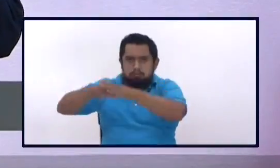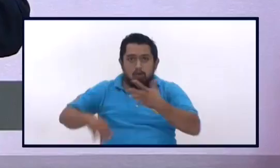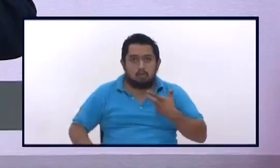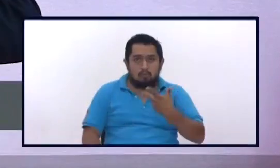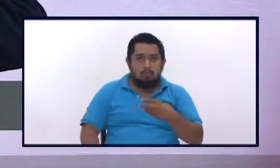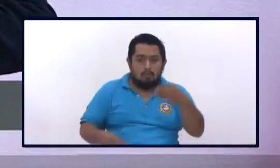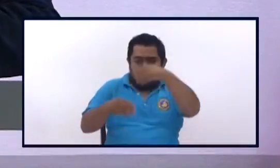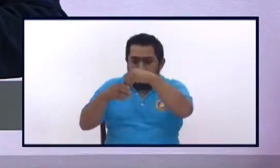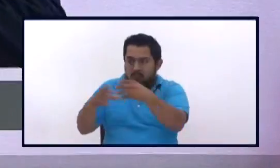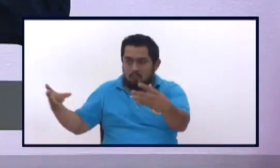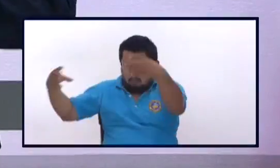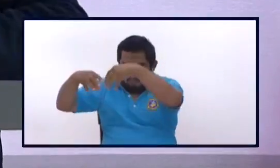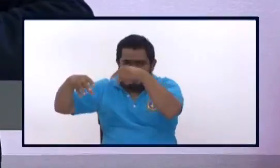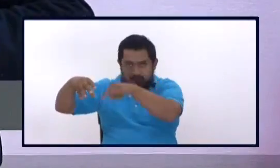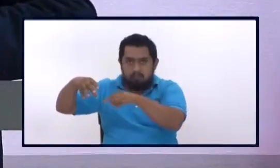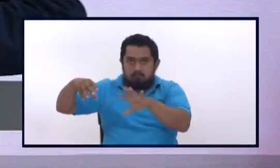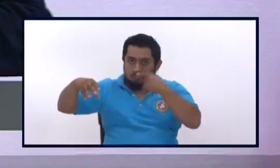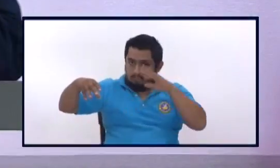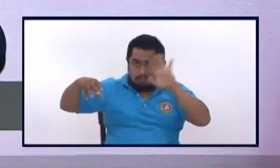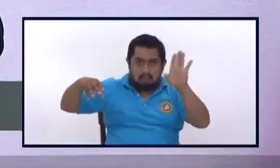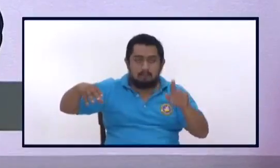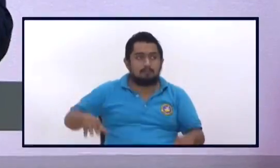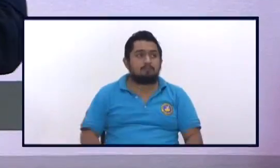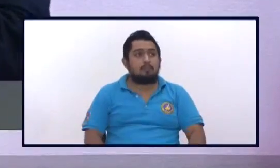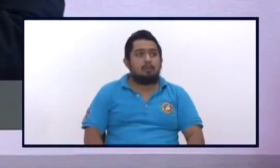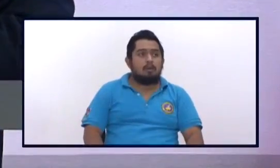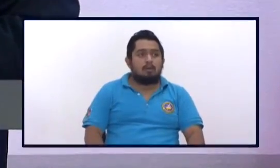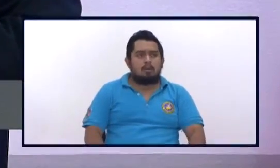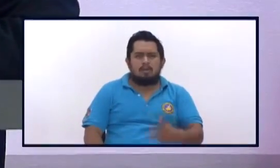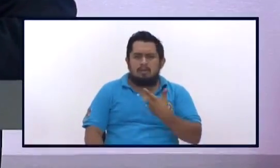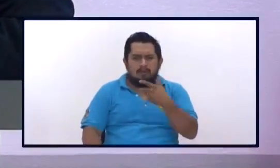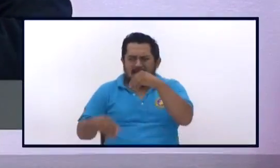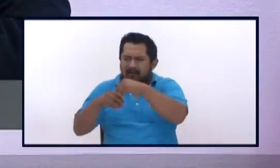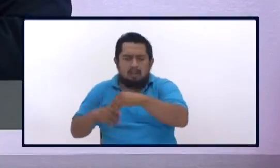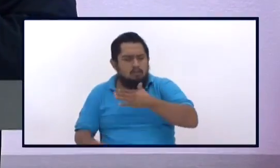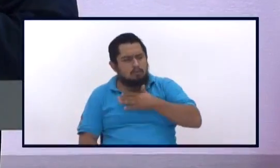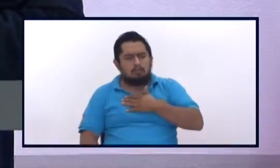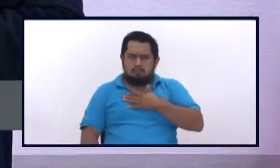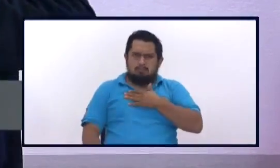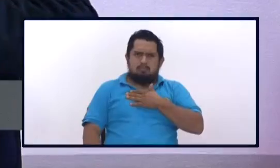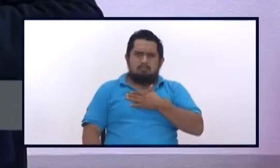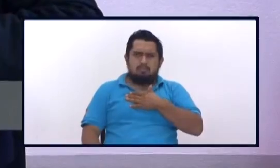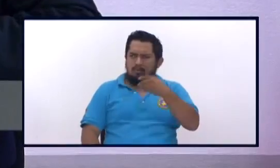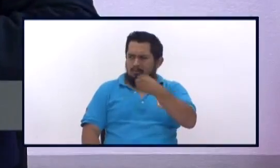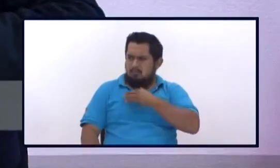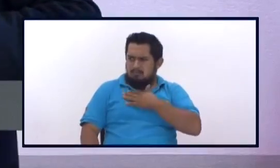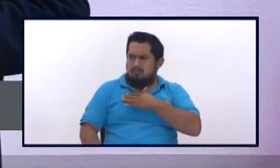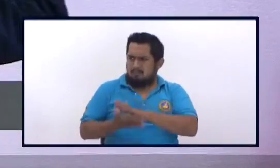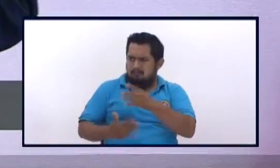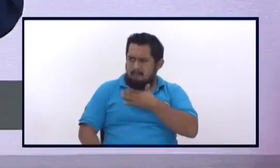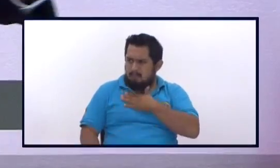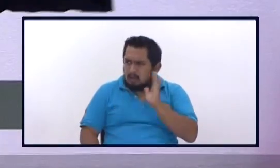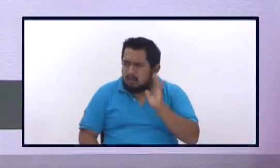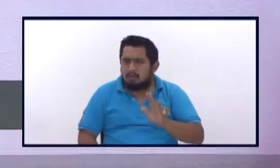ahorros como los dueños del banco eso que le quede claro nosotros como va como que nosotros como banco su dinero pero bueno